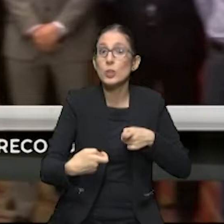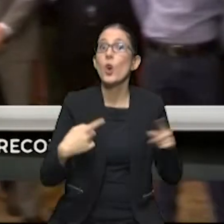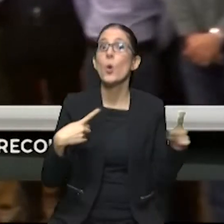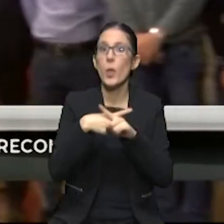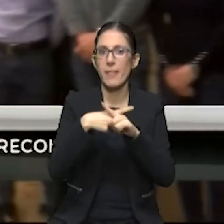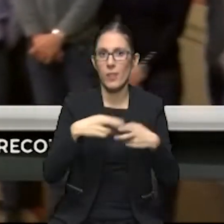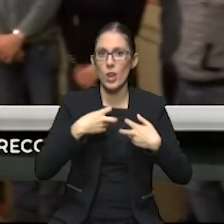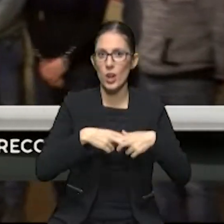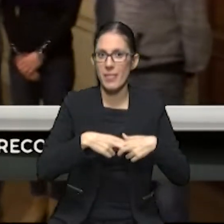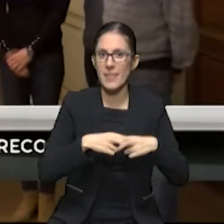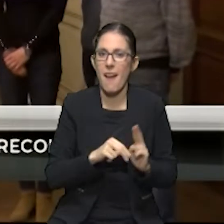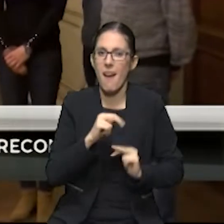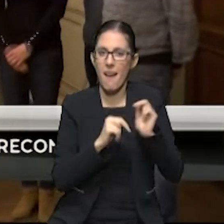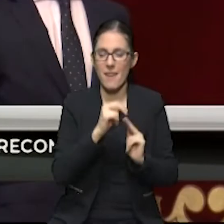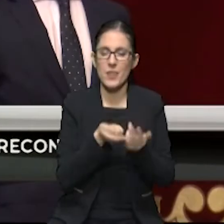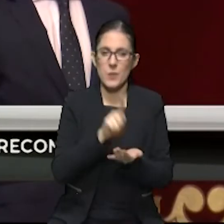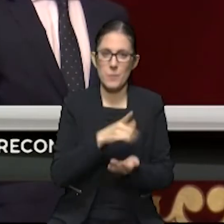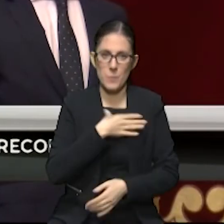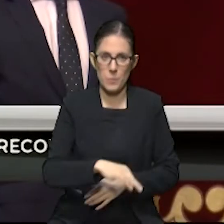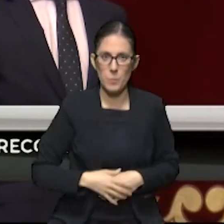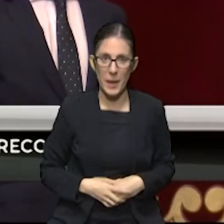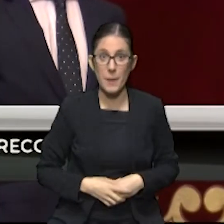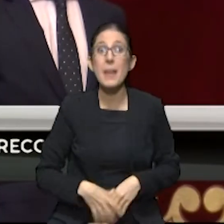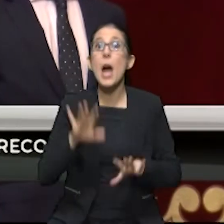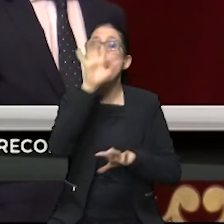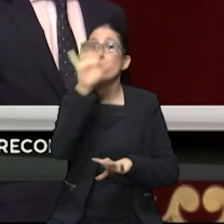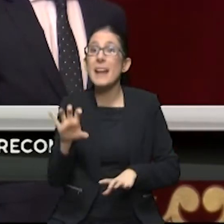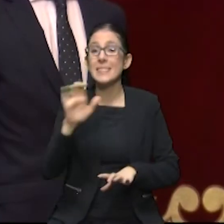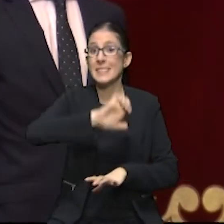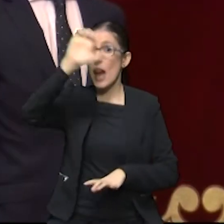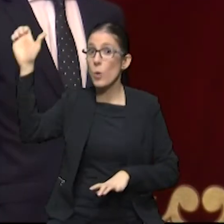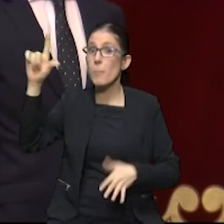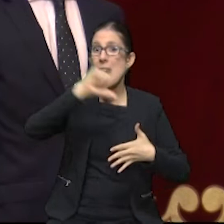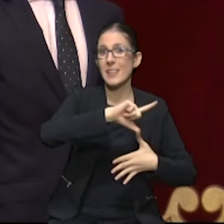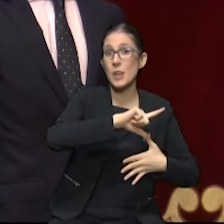trabajo se ha impuesto a candidatos de 10 países de Europa y Latinoamérica.